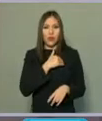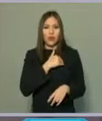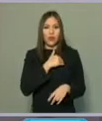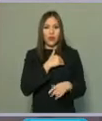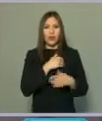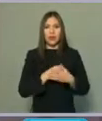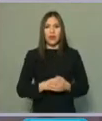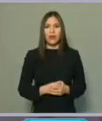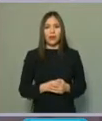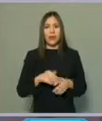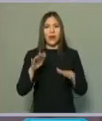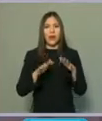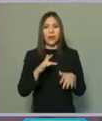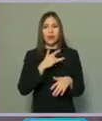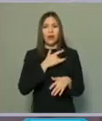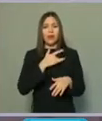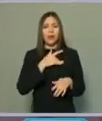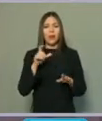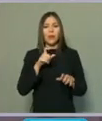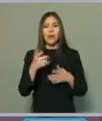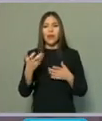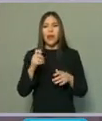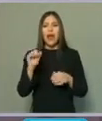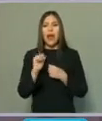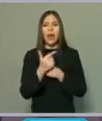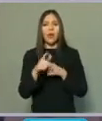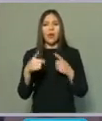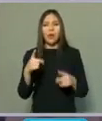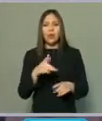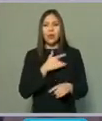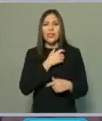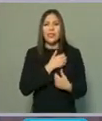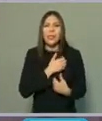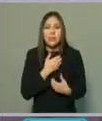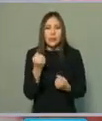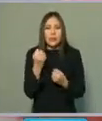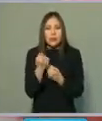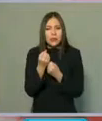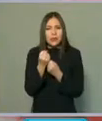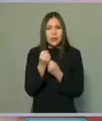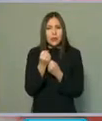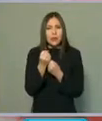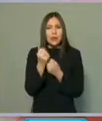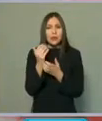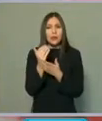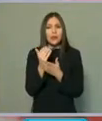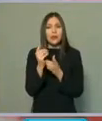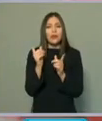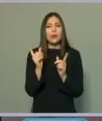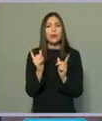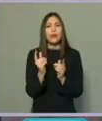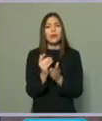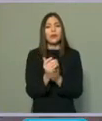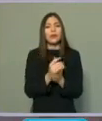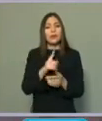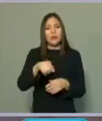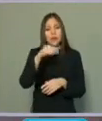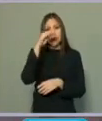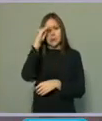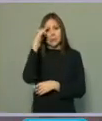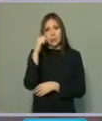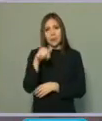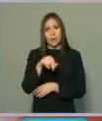que sucede al esfuerzo y que cede y que disminuye con el reposo. Ahí podemos estar pensando en angina de